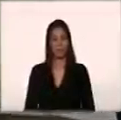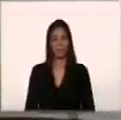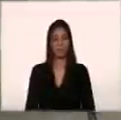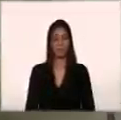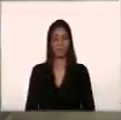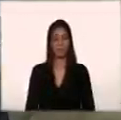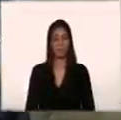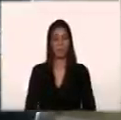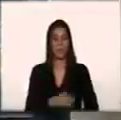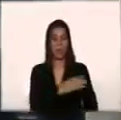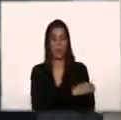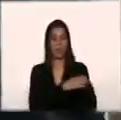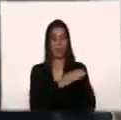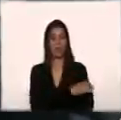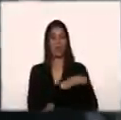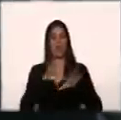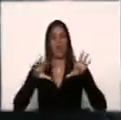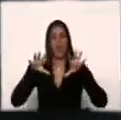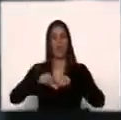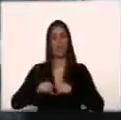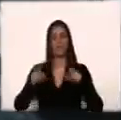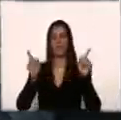no volverán.